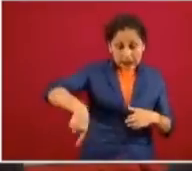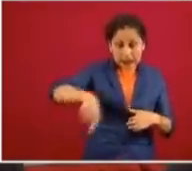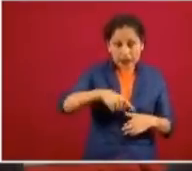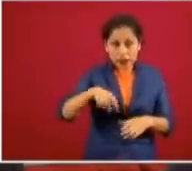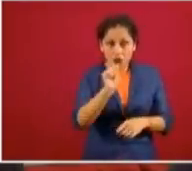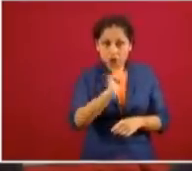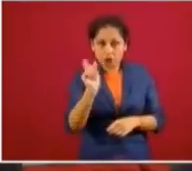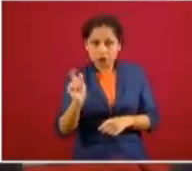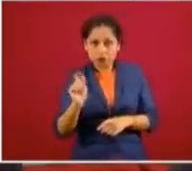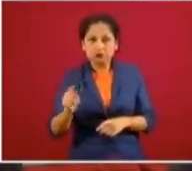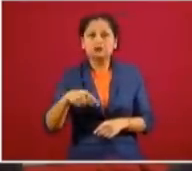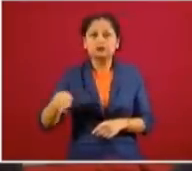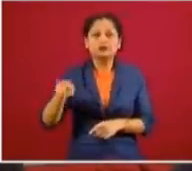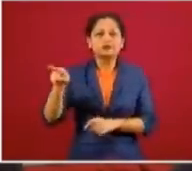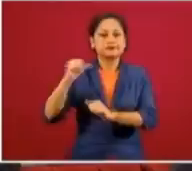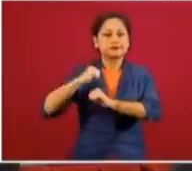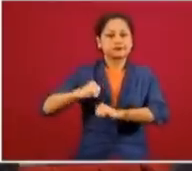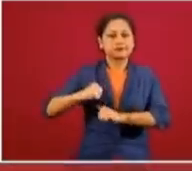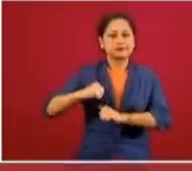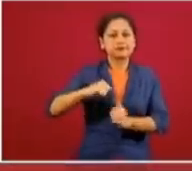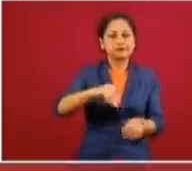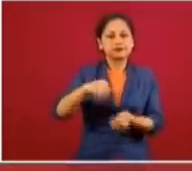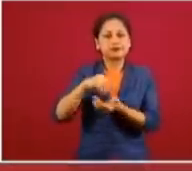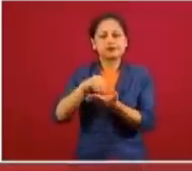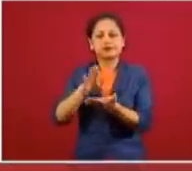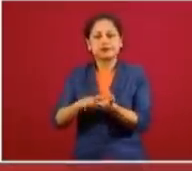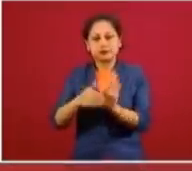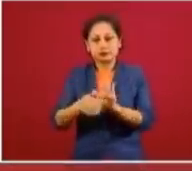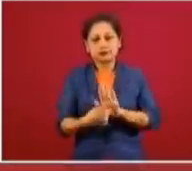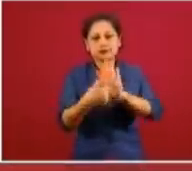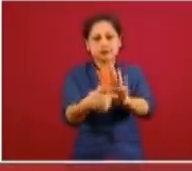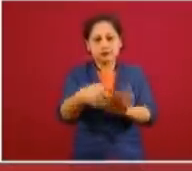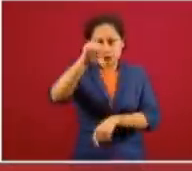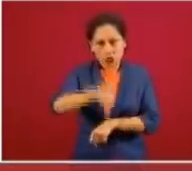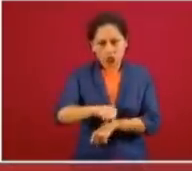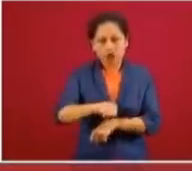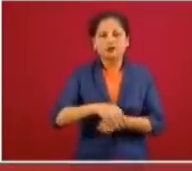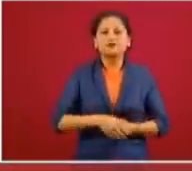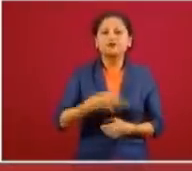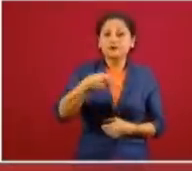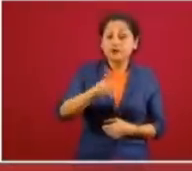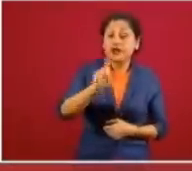sabe, y no está de más recordarlo, nosotros